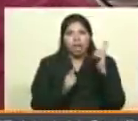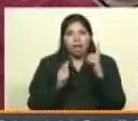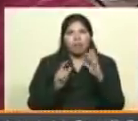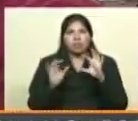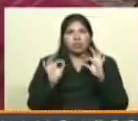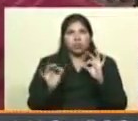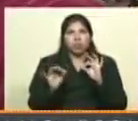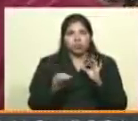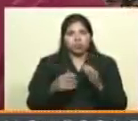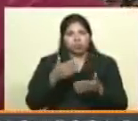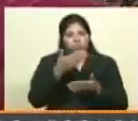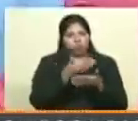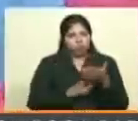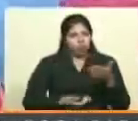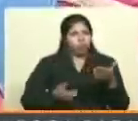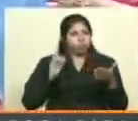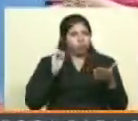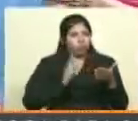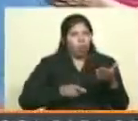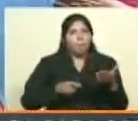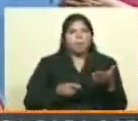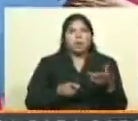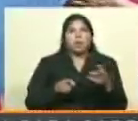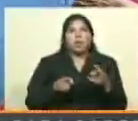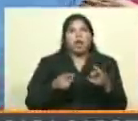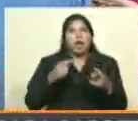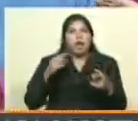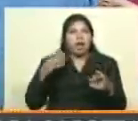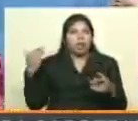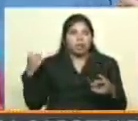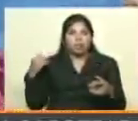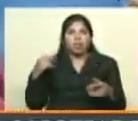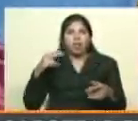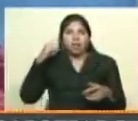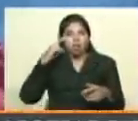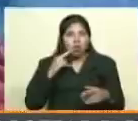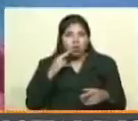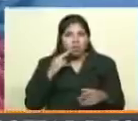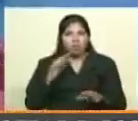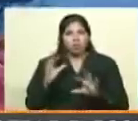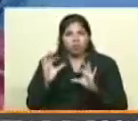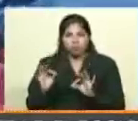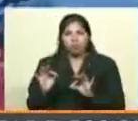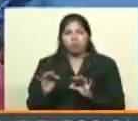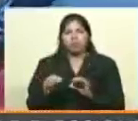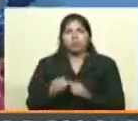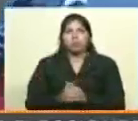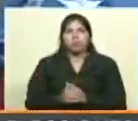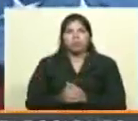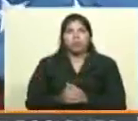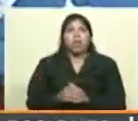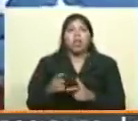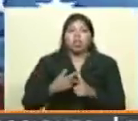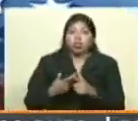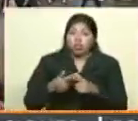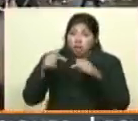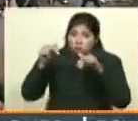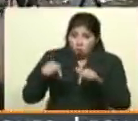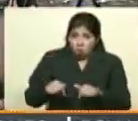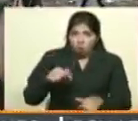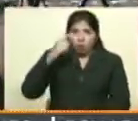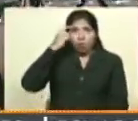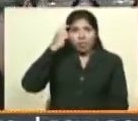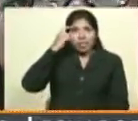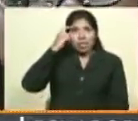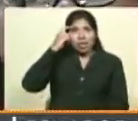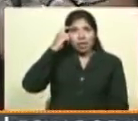decreto de nuestro libertador, de nuestro padre Simón Bolívar. Por eso, compañero presidente, hoy es un día, hoy